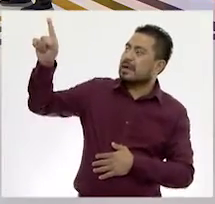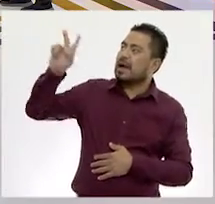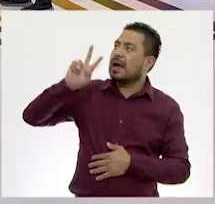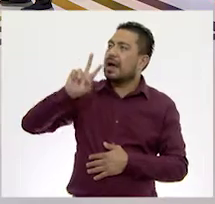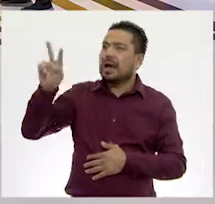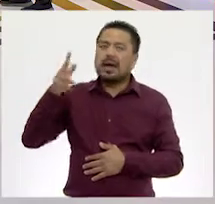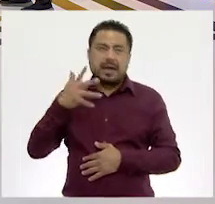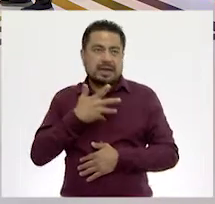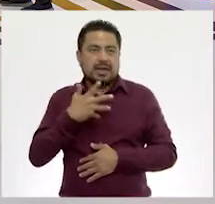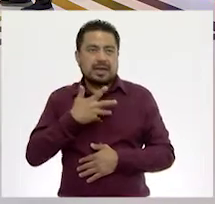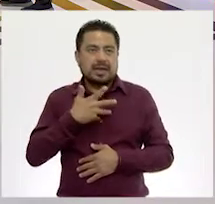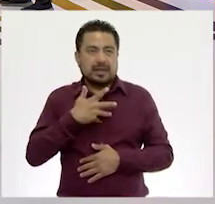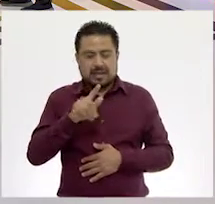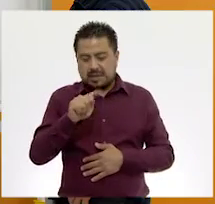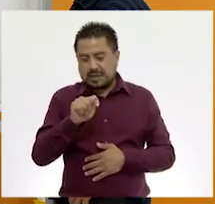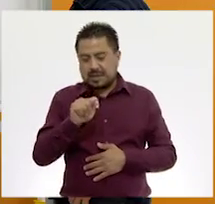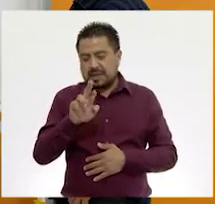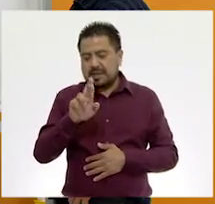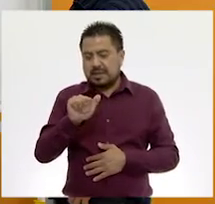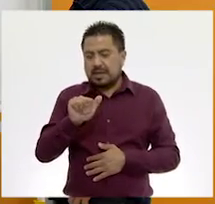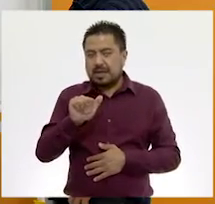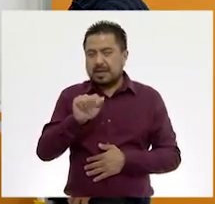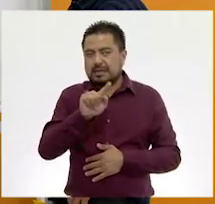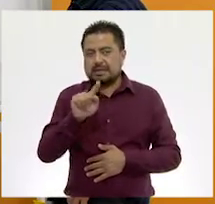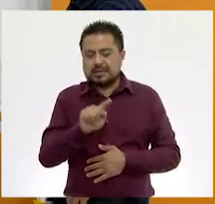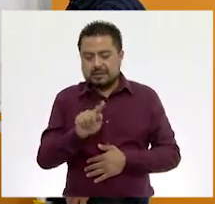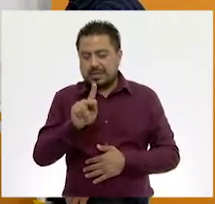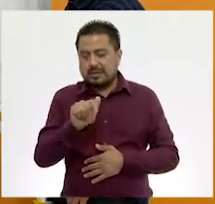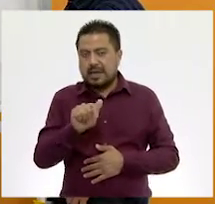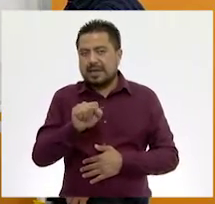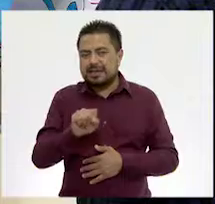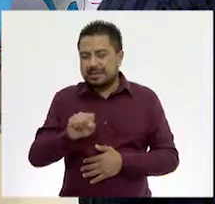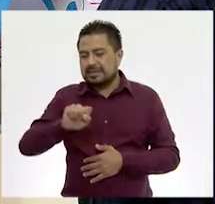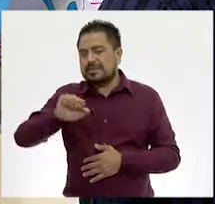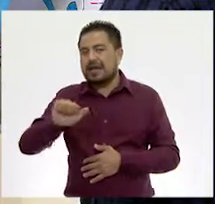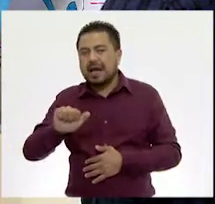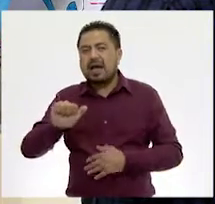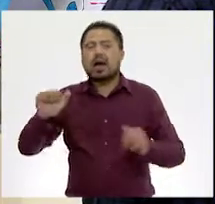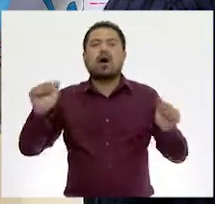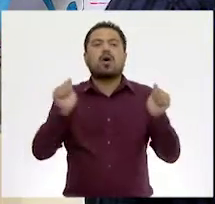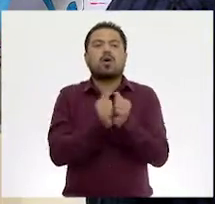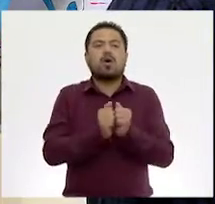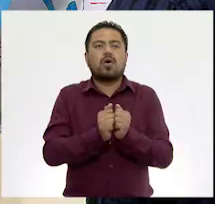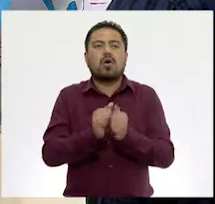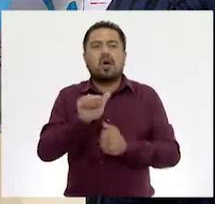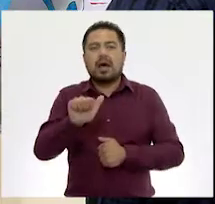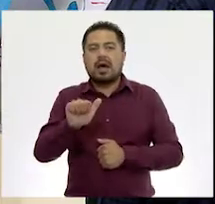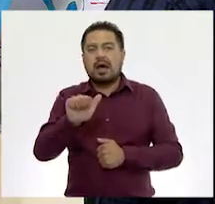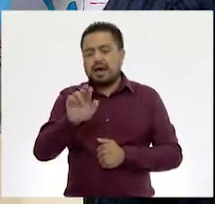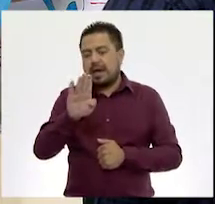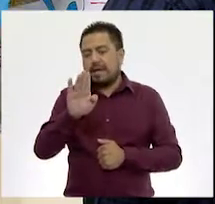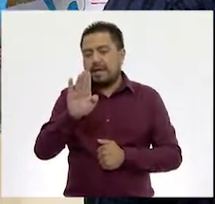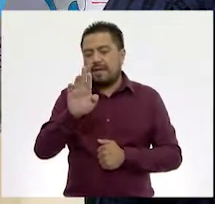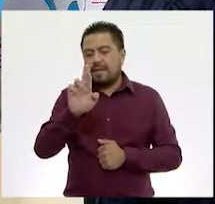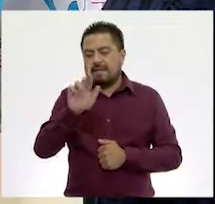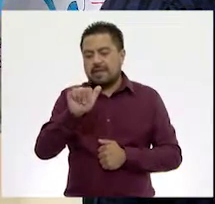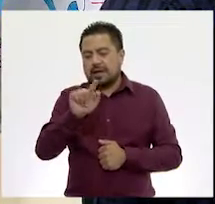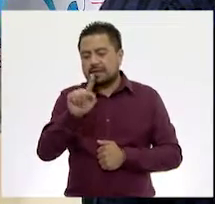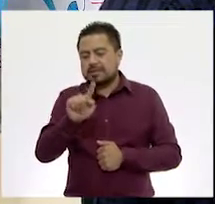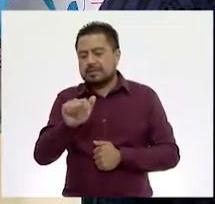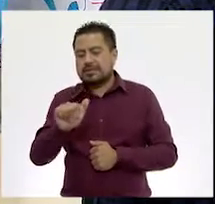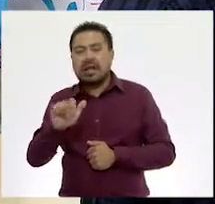tenemos traspasa. Ajá. Traspasa. Con abraza. Abraza. Y